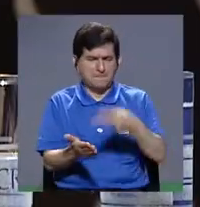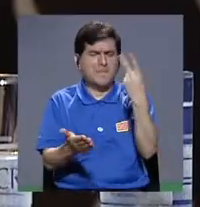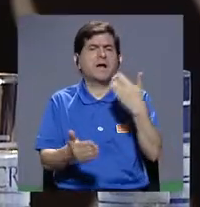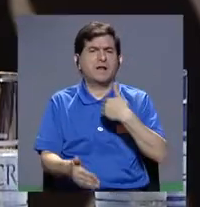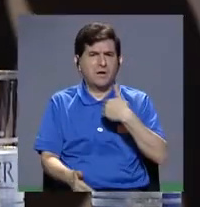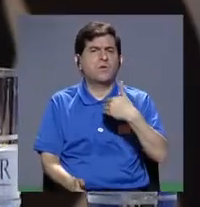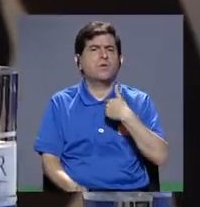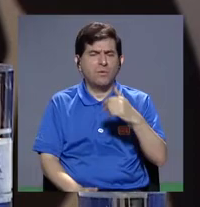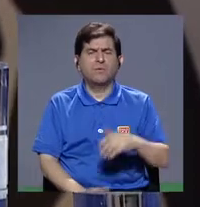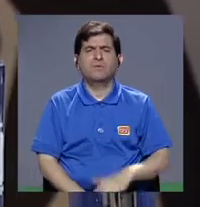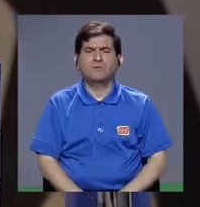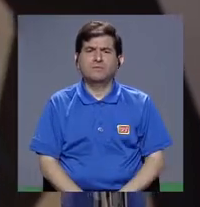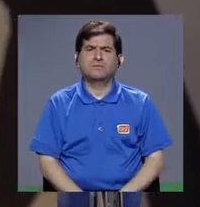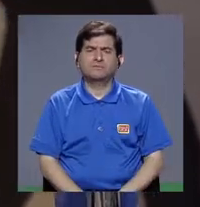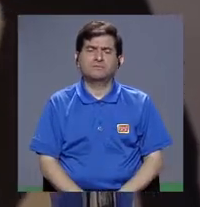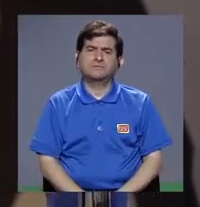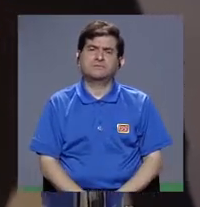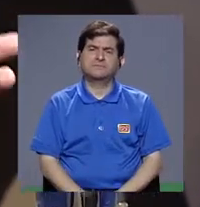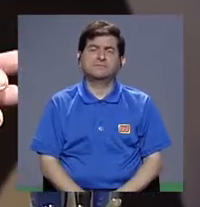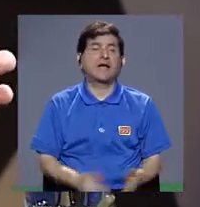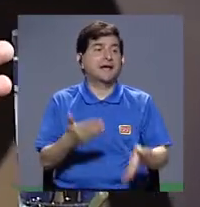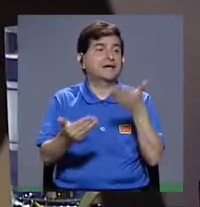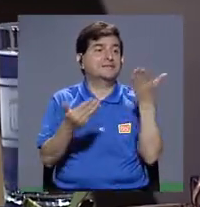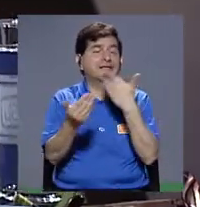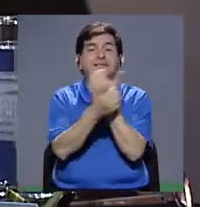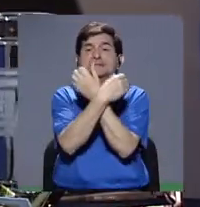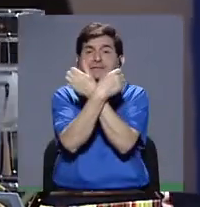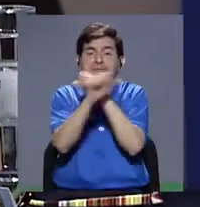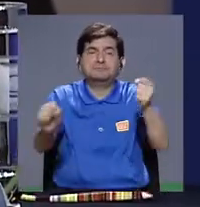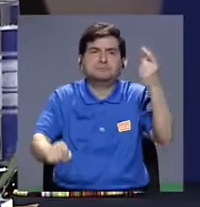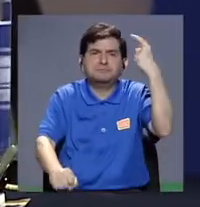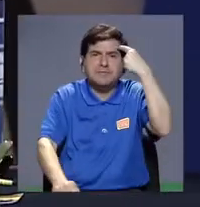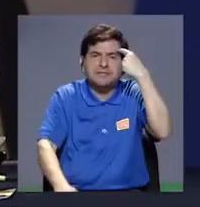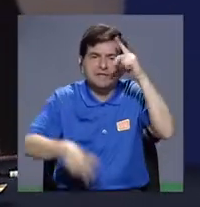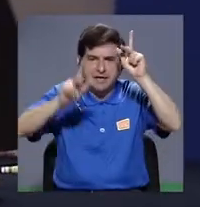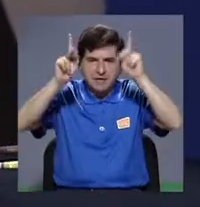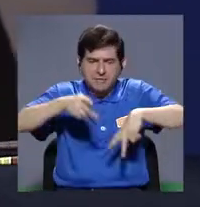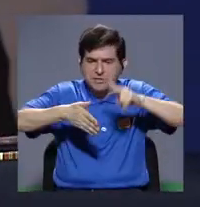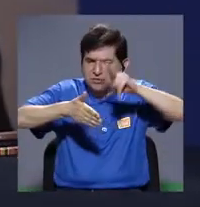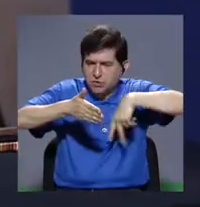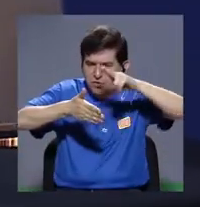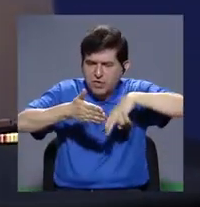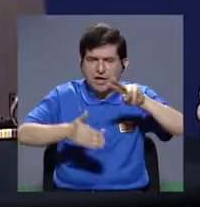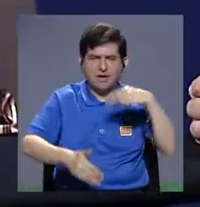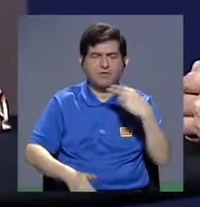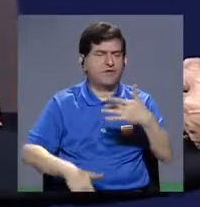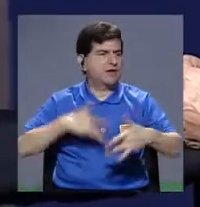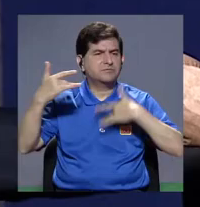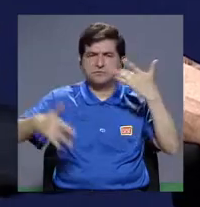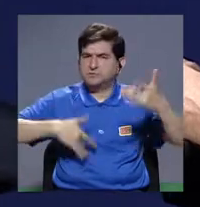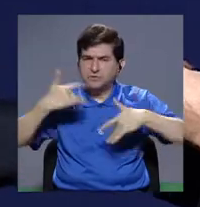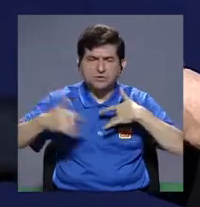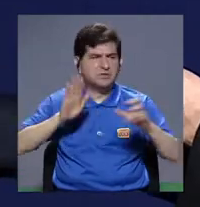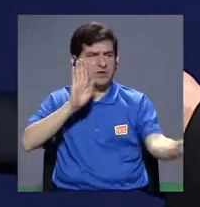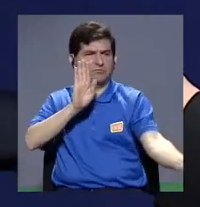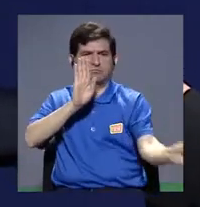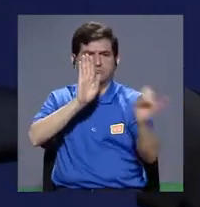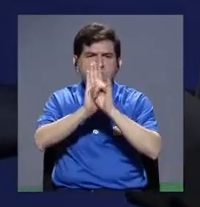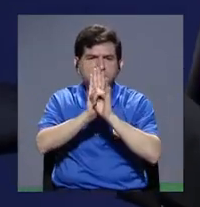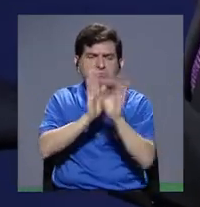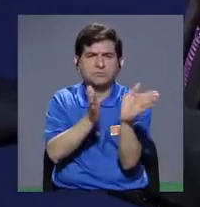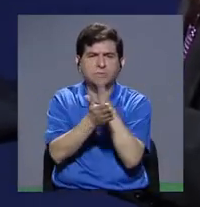es muy rica en eso es prácticamente imposible imaginar que alguien que lea esta novela no se sienta